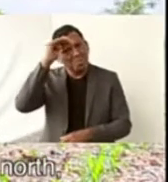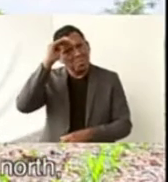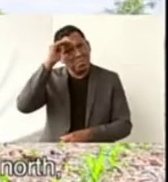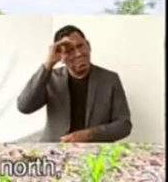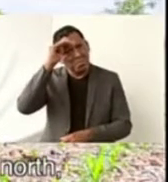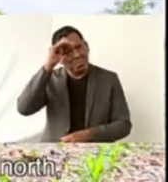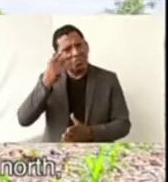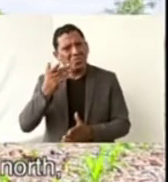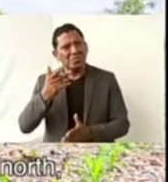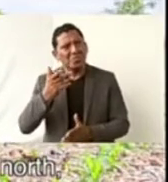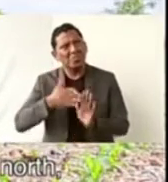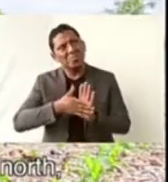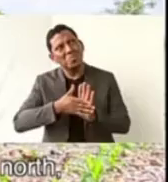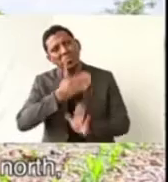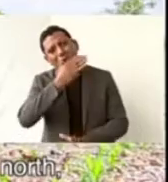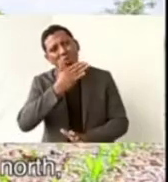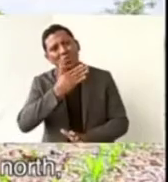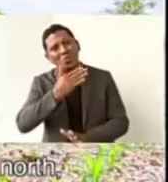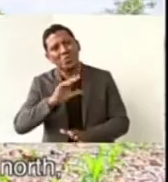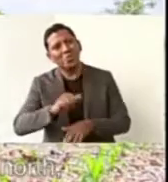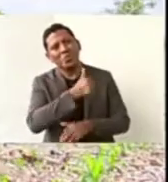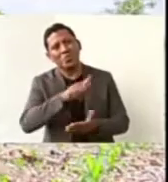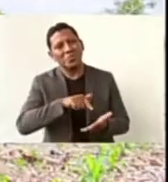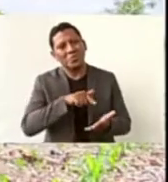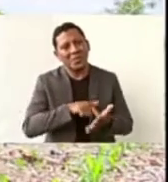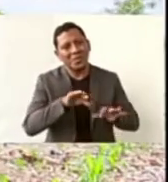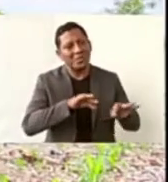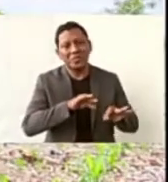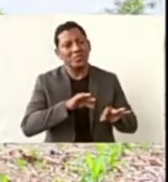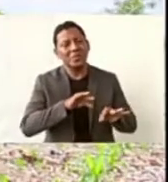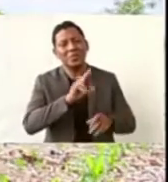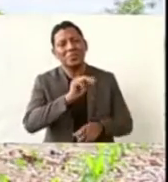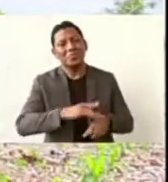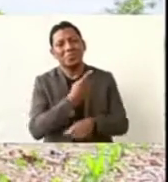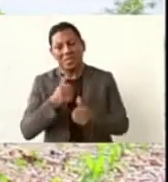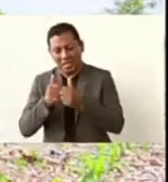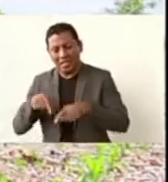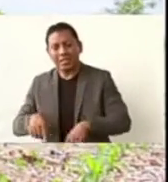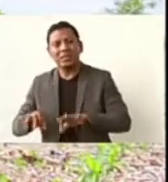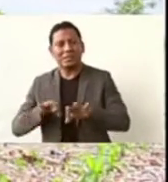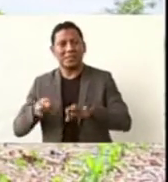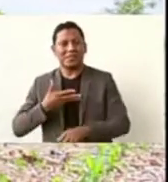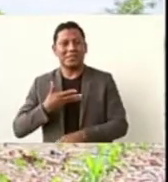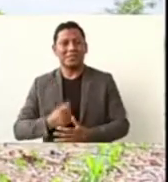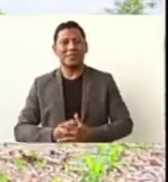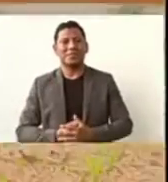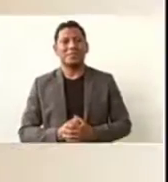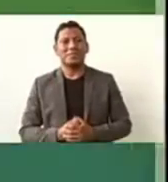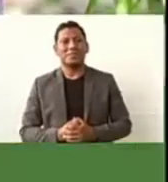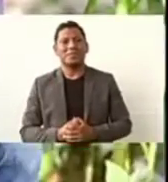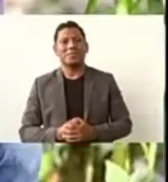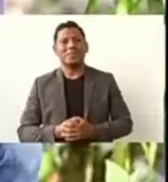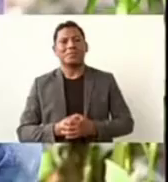necesidad de pensar ir al otro lado porque ya tenemos un trabajo mejor